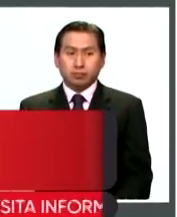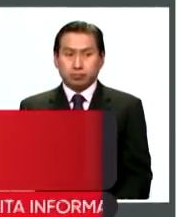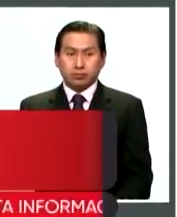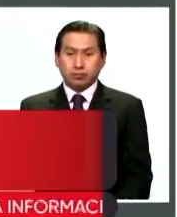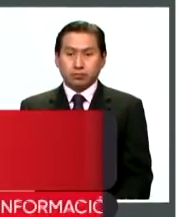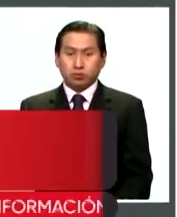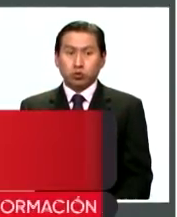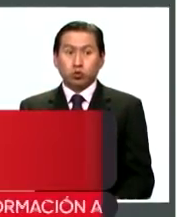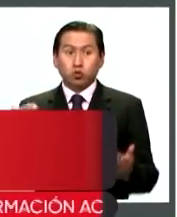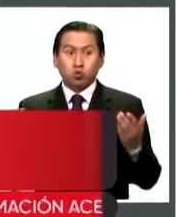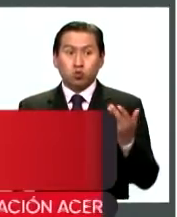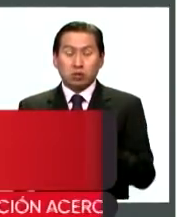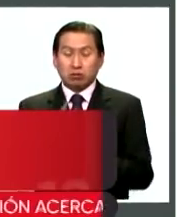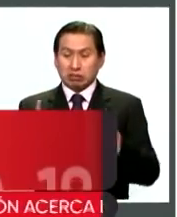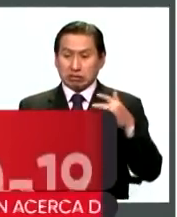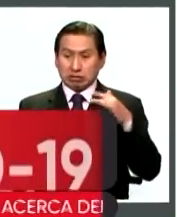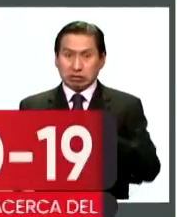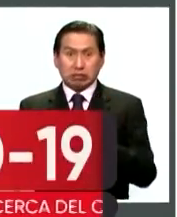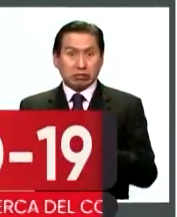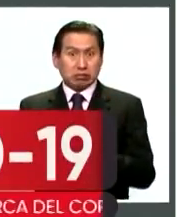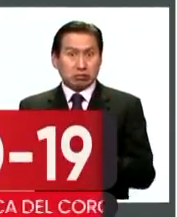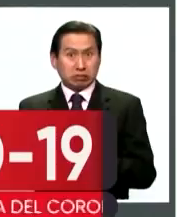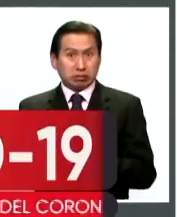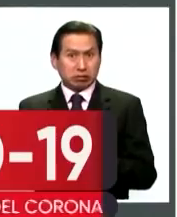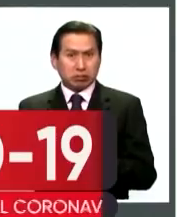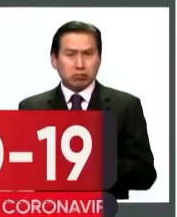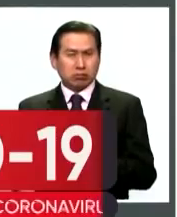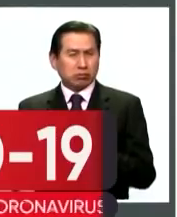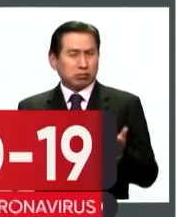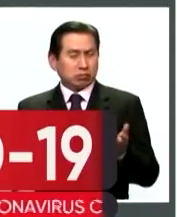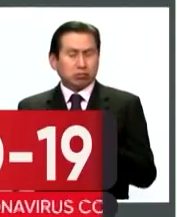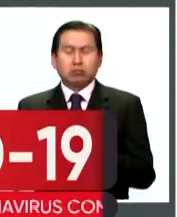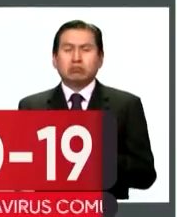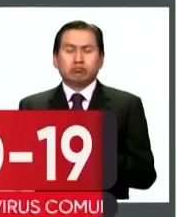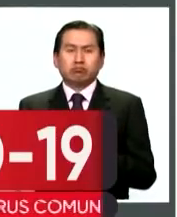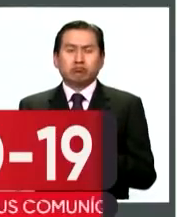764 nuevos casos positivos que corresponden a